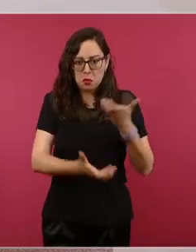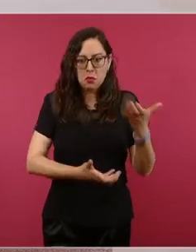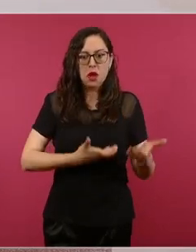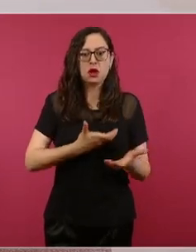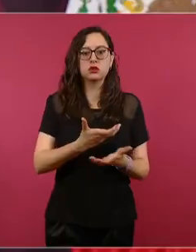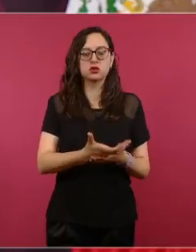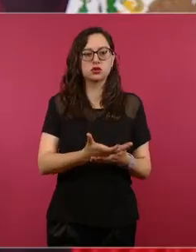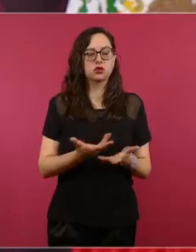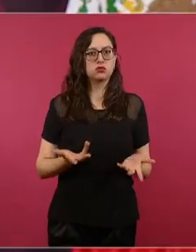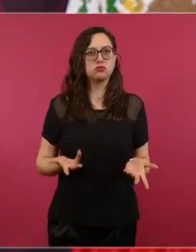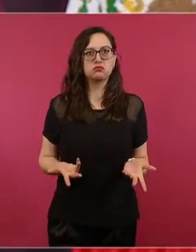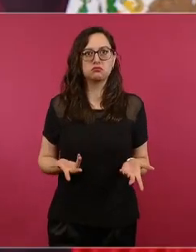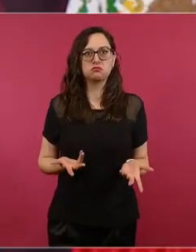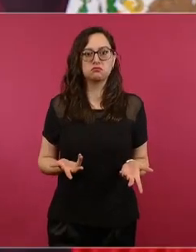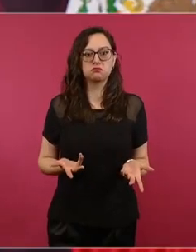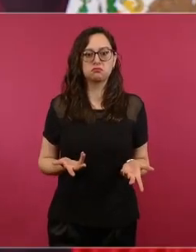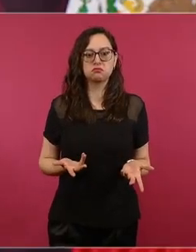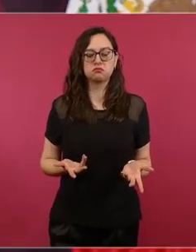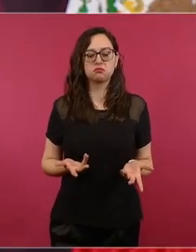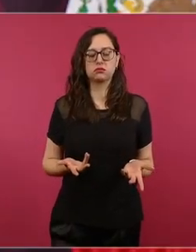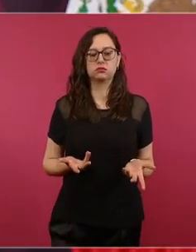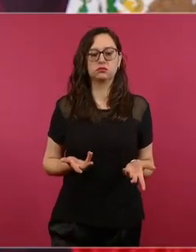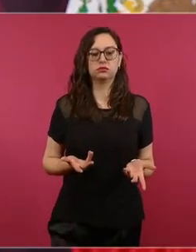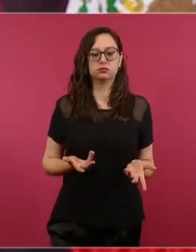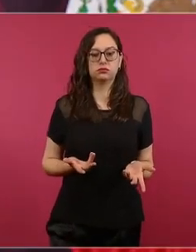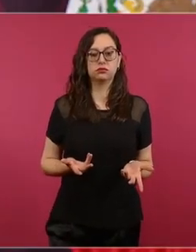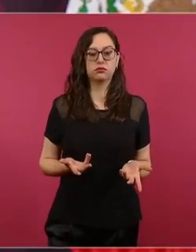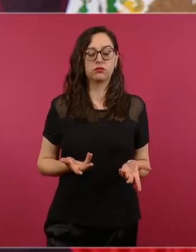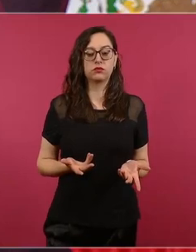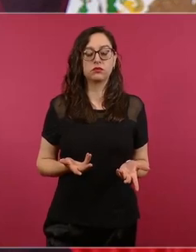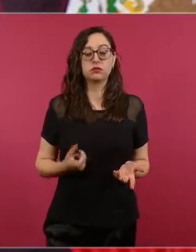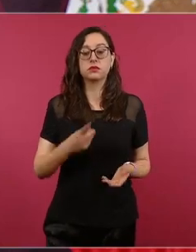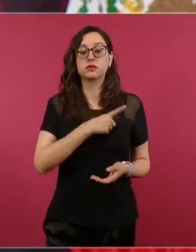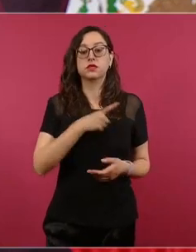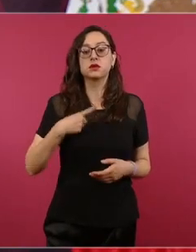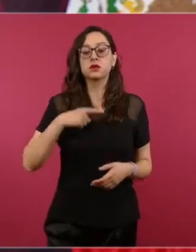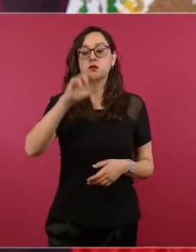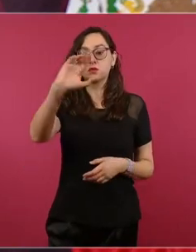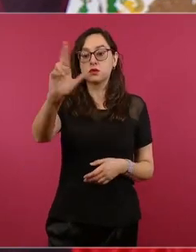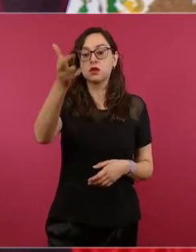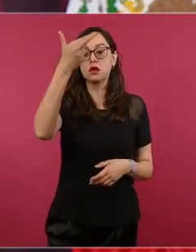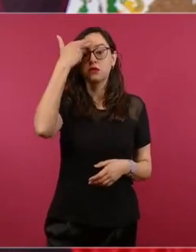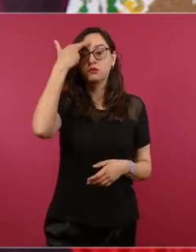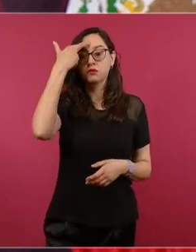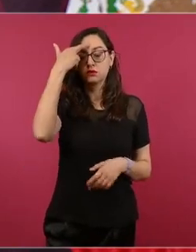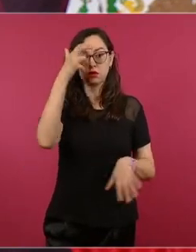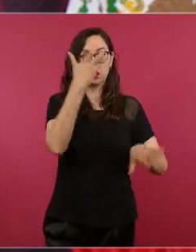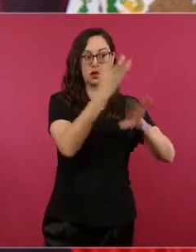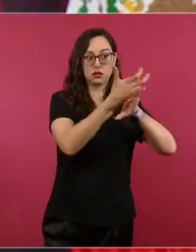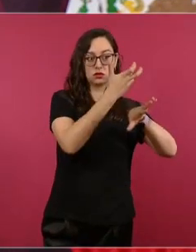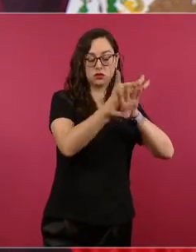No se debe de olvidar que ya México es el principal socio comercial